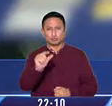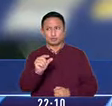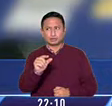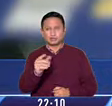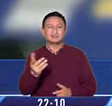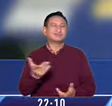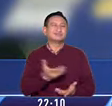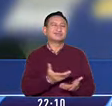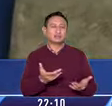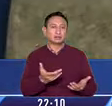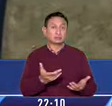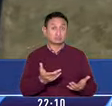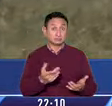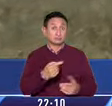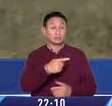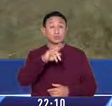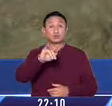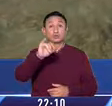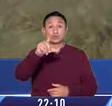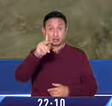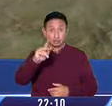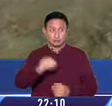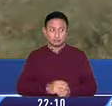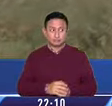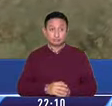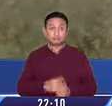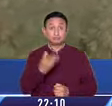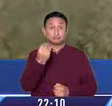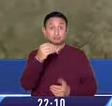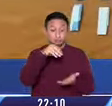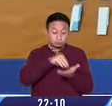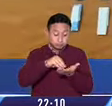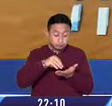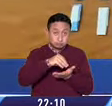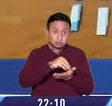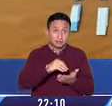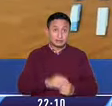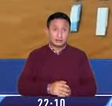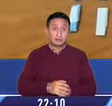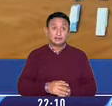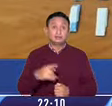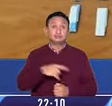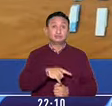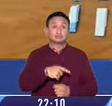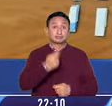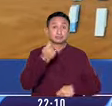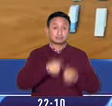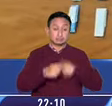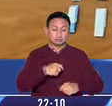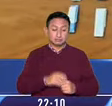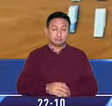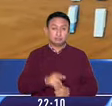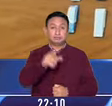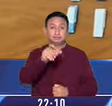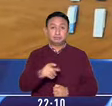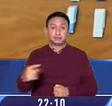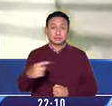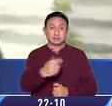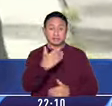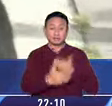nada impactante, pero un kilo al menudeo representa cientos de dosis. La cadena del microtráfico termina en delitos